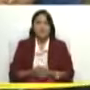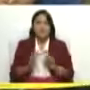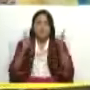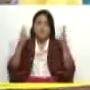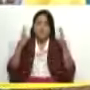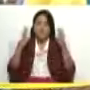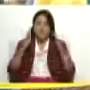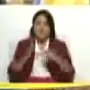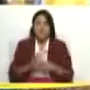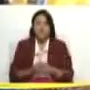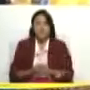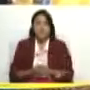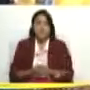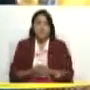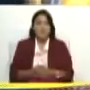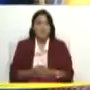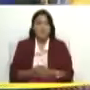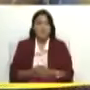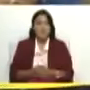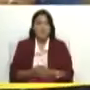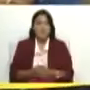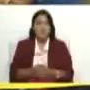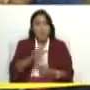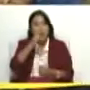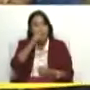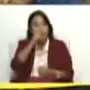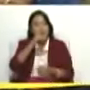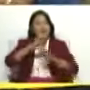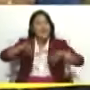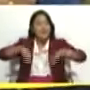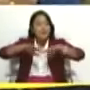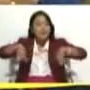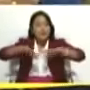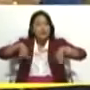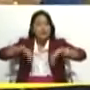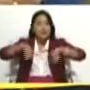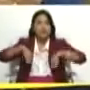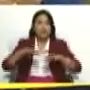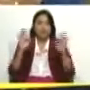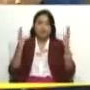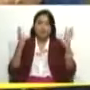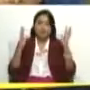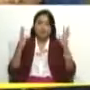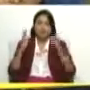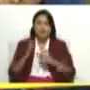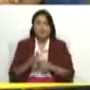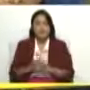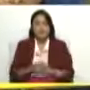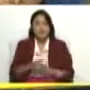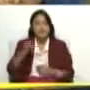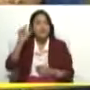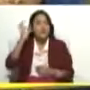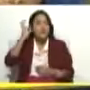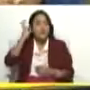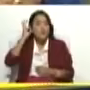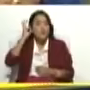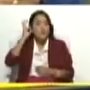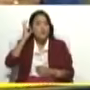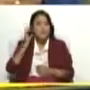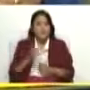lucha Alfonso mestre natación ang anabela